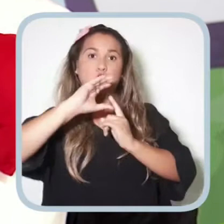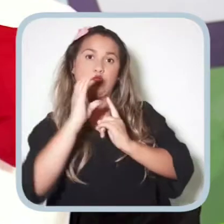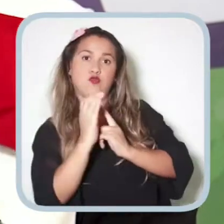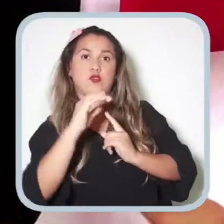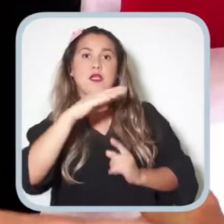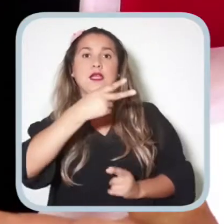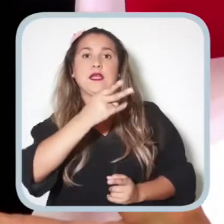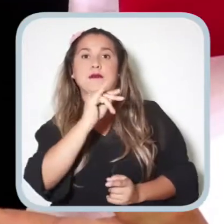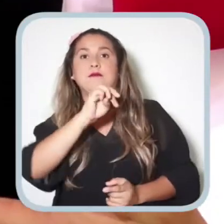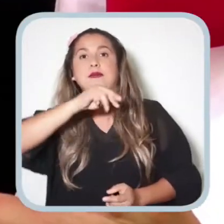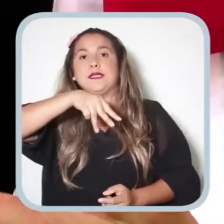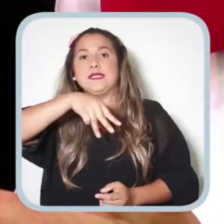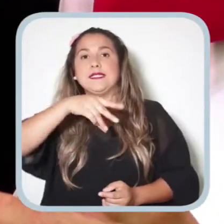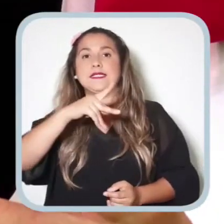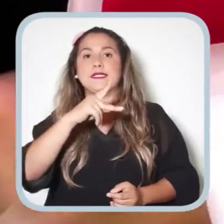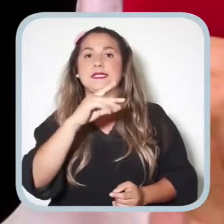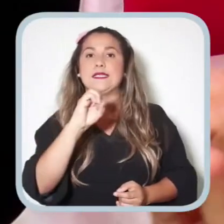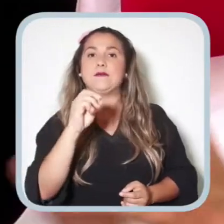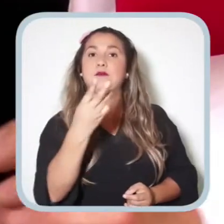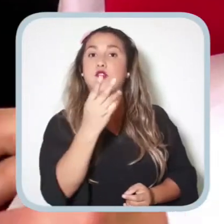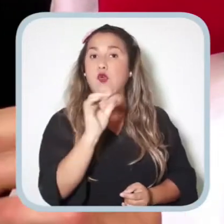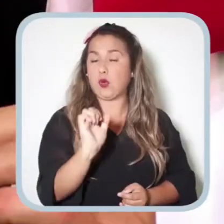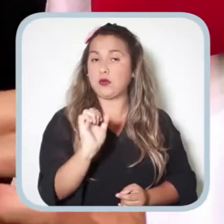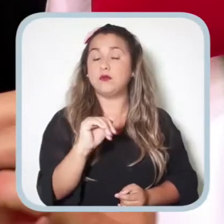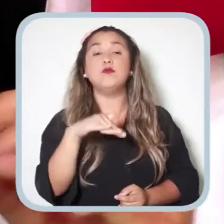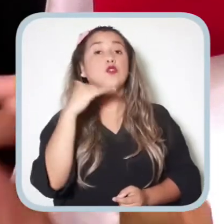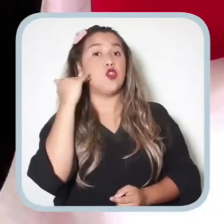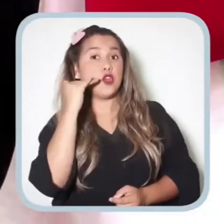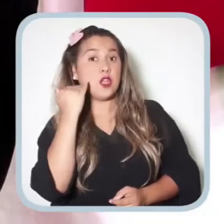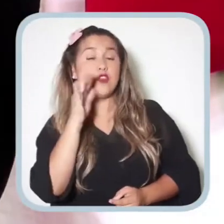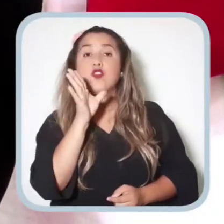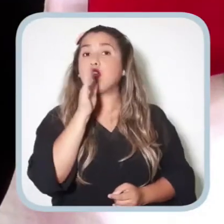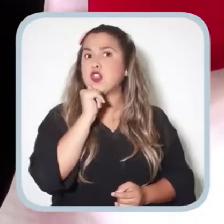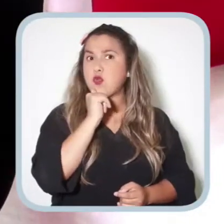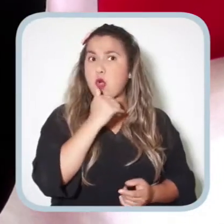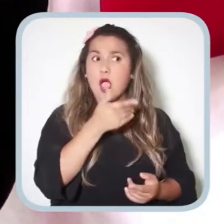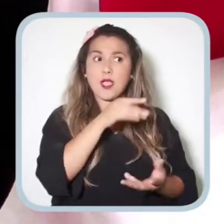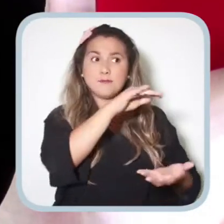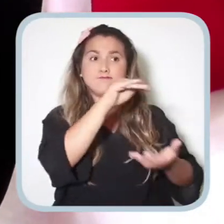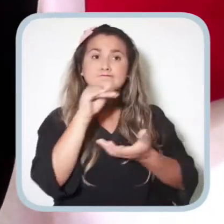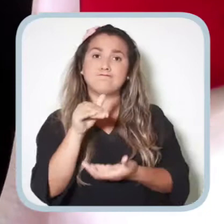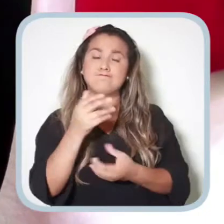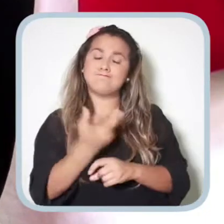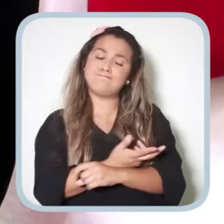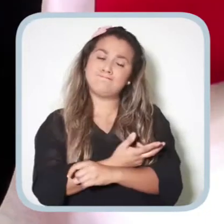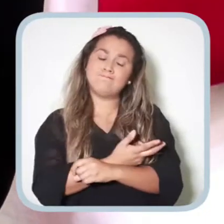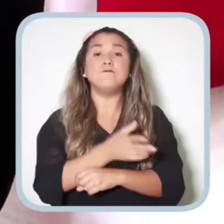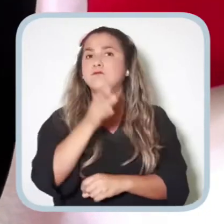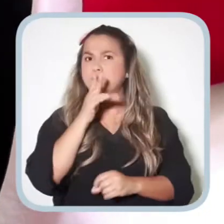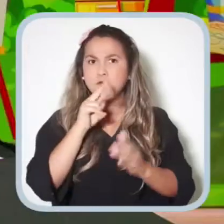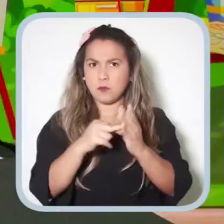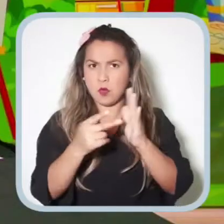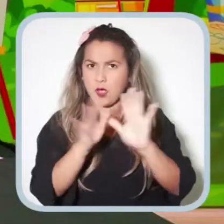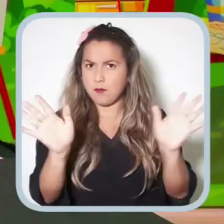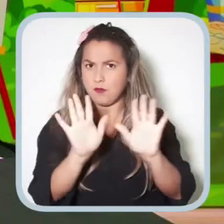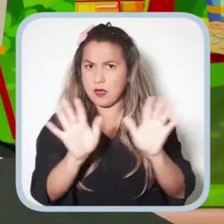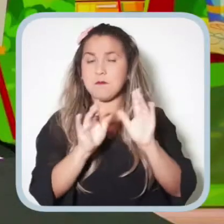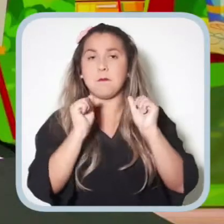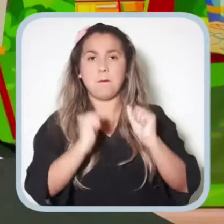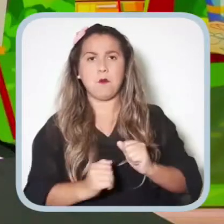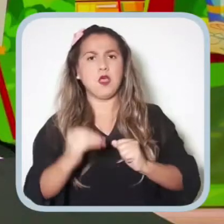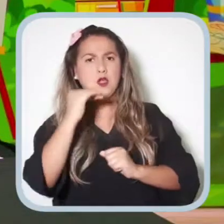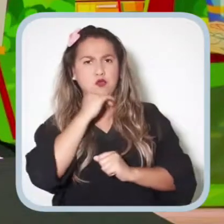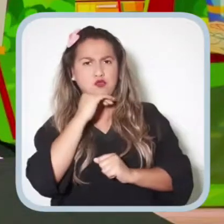Chincohue. Los niños y niñas que no tienen su kit creativo, no hay problema. Pueden ocupar materiales que tengan en